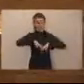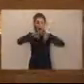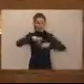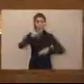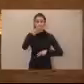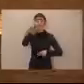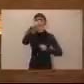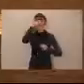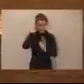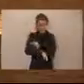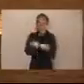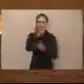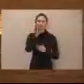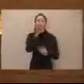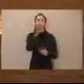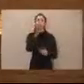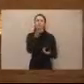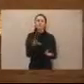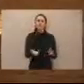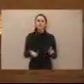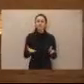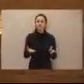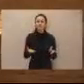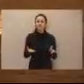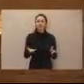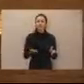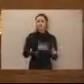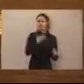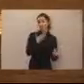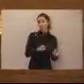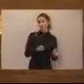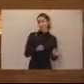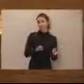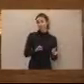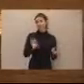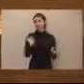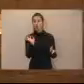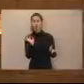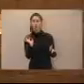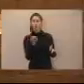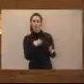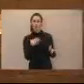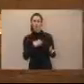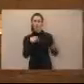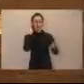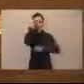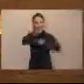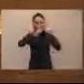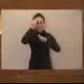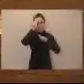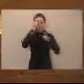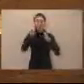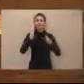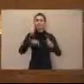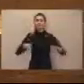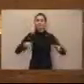rigor cuáles son las causas reales de que se pueda o no se pueda tomar en consideración lo que se planteaba por el Grupo